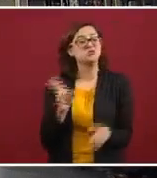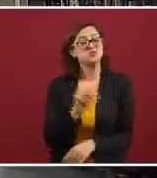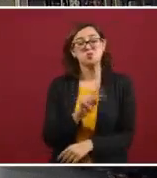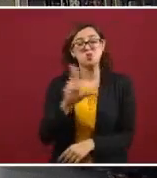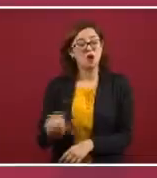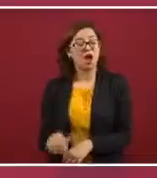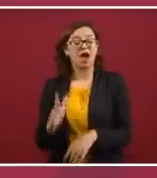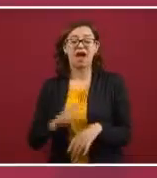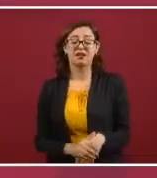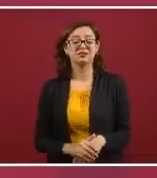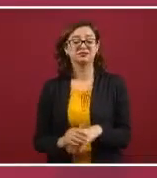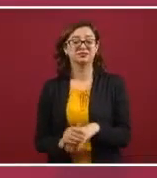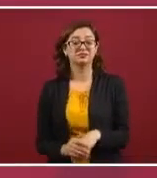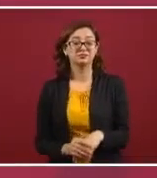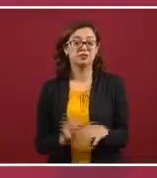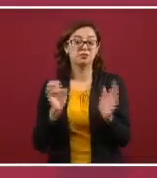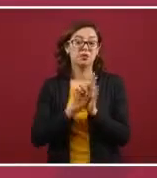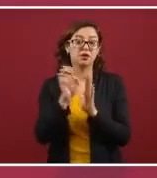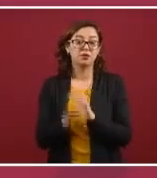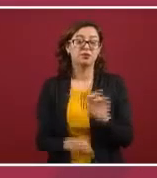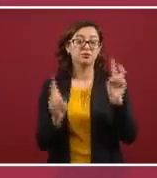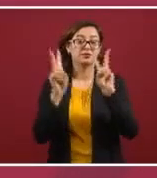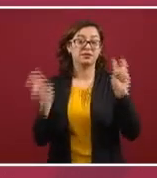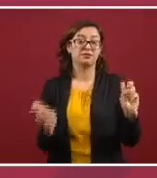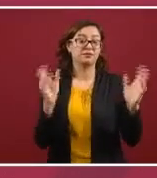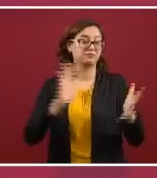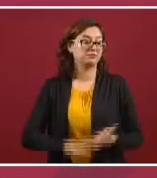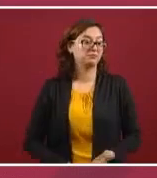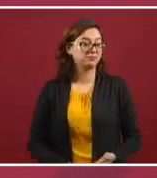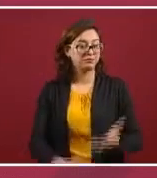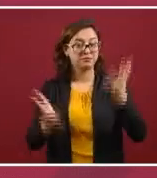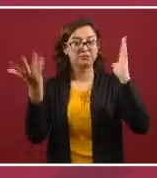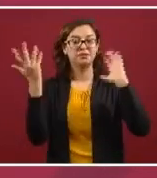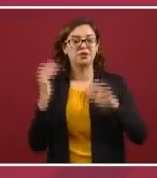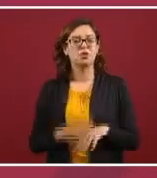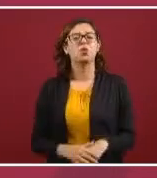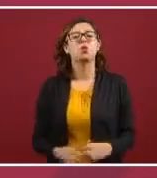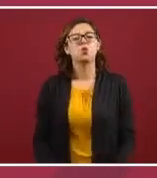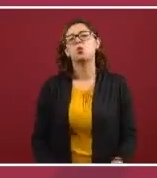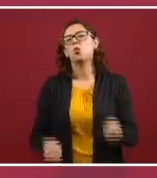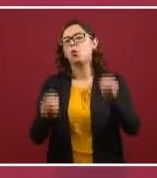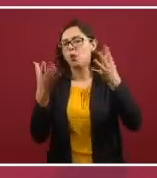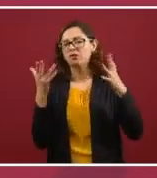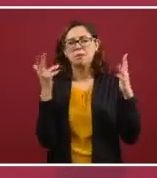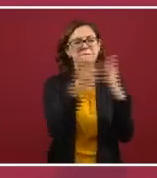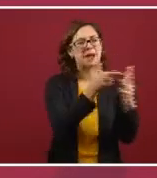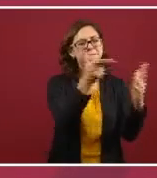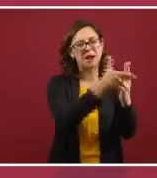de la violencia, imagínense cuántas matanzas,